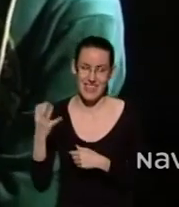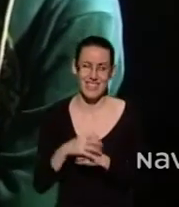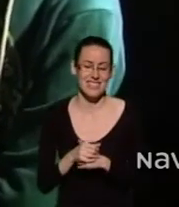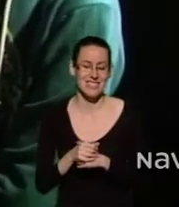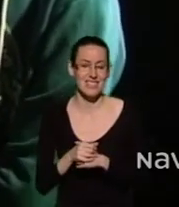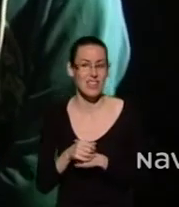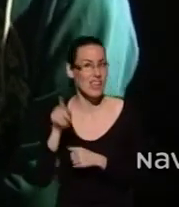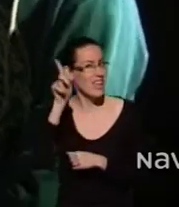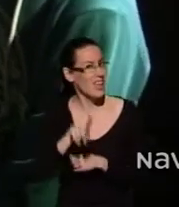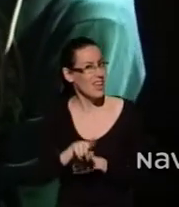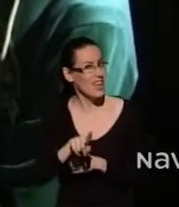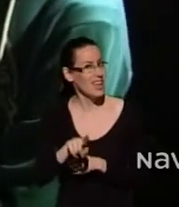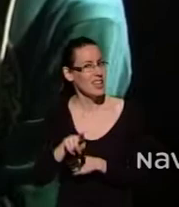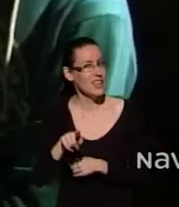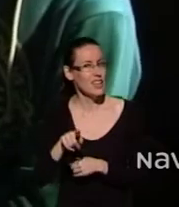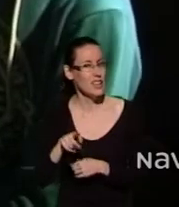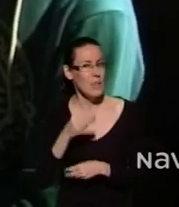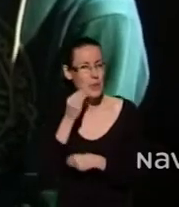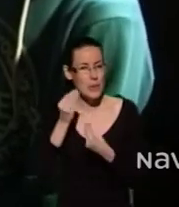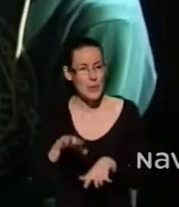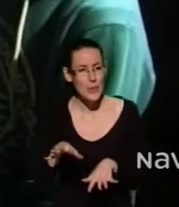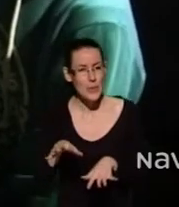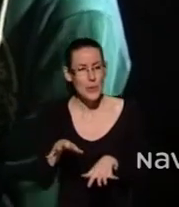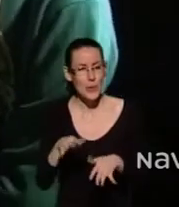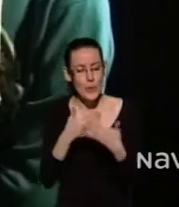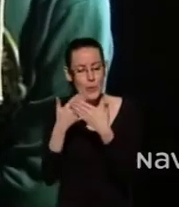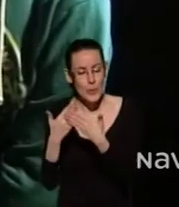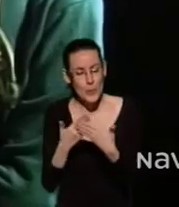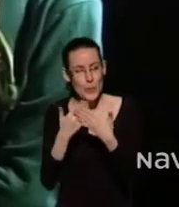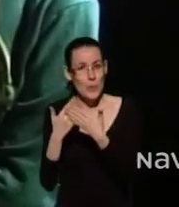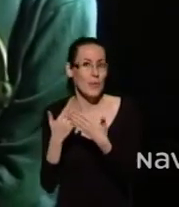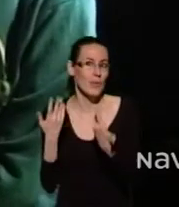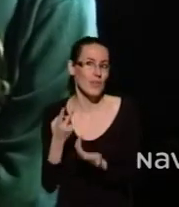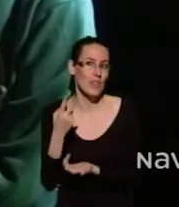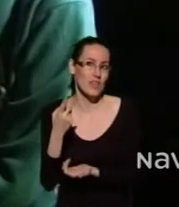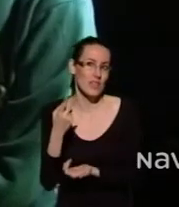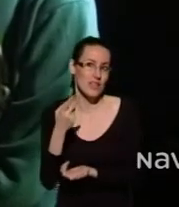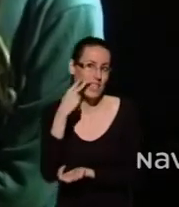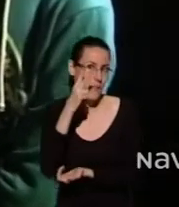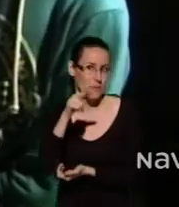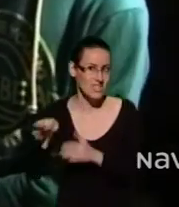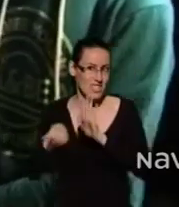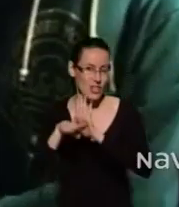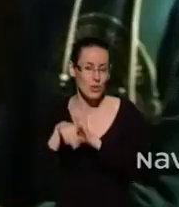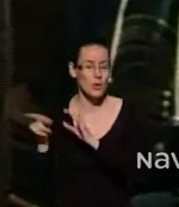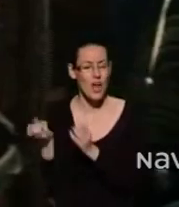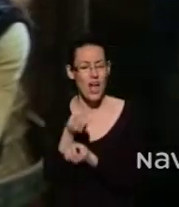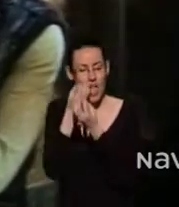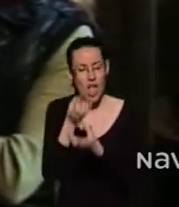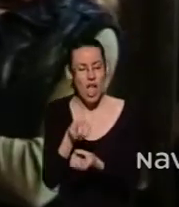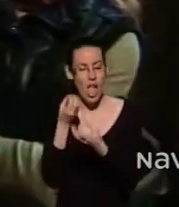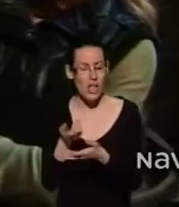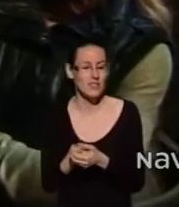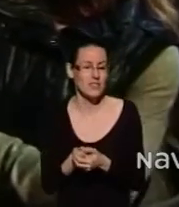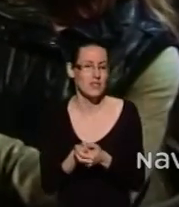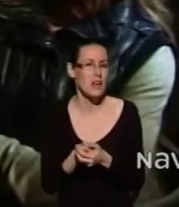y empollártelo bien y seguir con las visitas para transmitir los antiguos oficios. Ya nos, ¿vale? Nos juntaremos algún día y